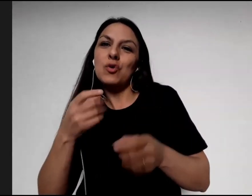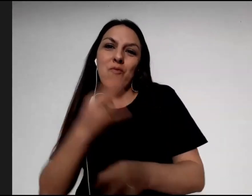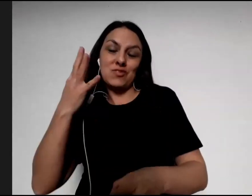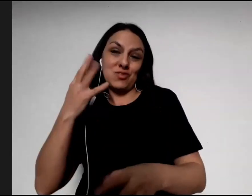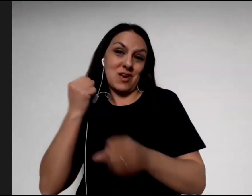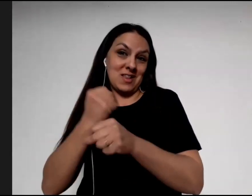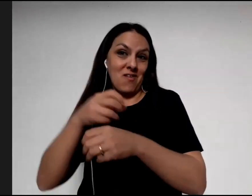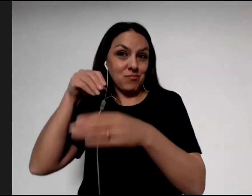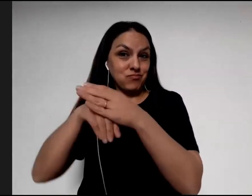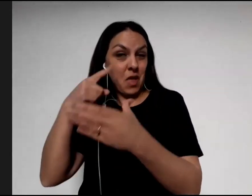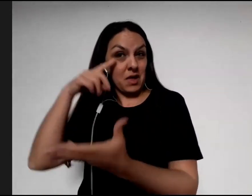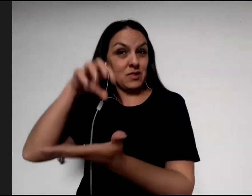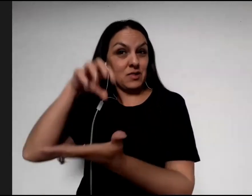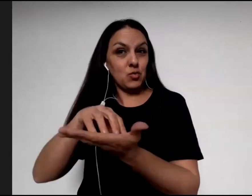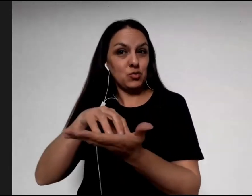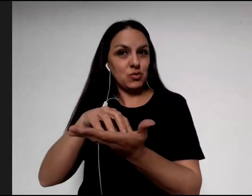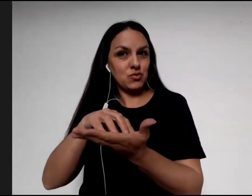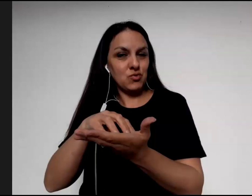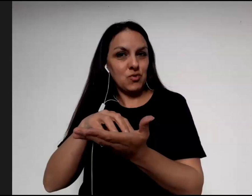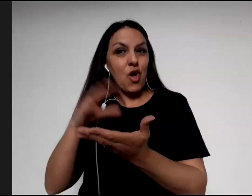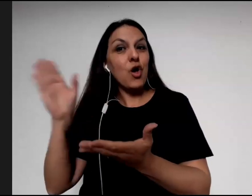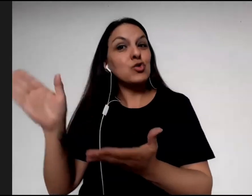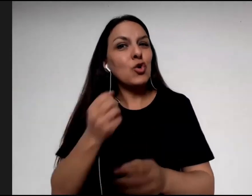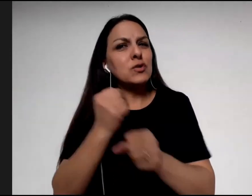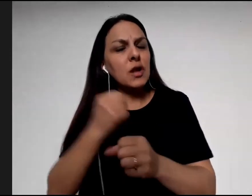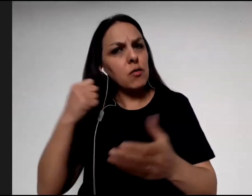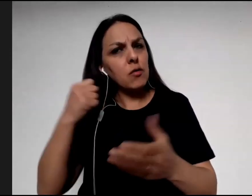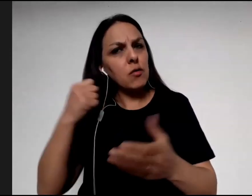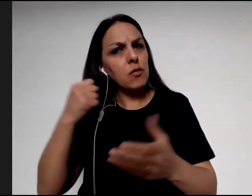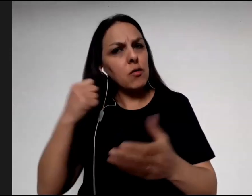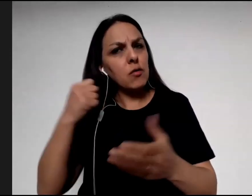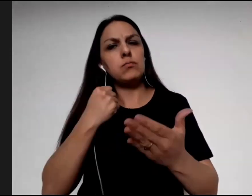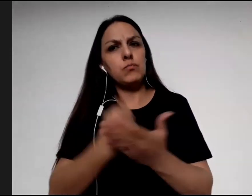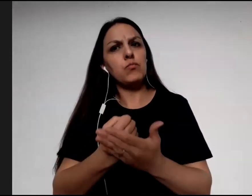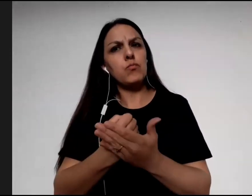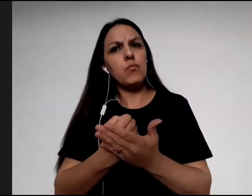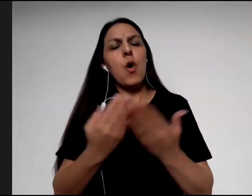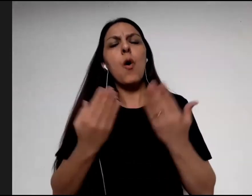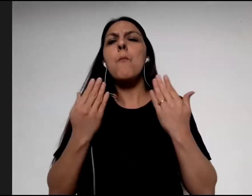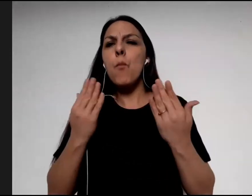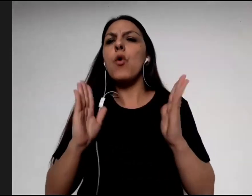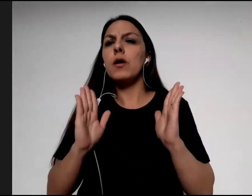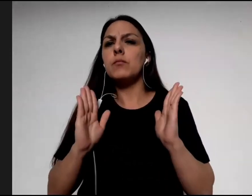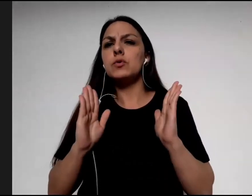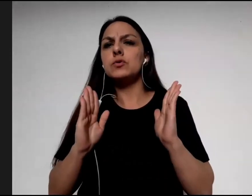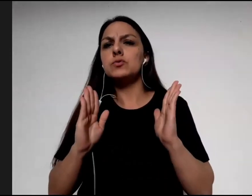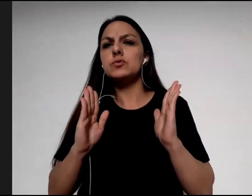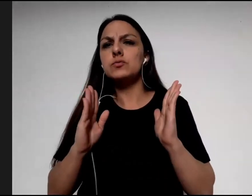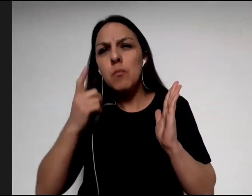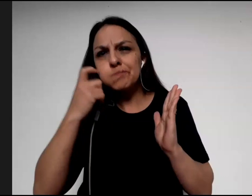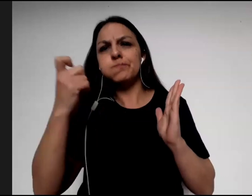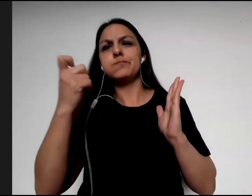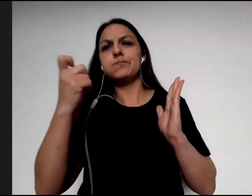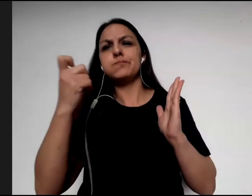todos vamos allanando el camino y encontrando en esa búsqueda la nueva